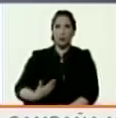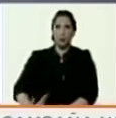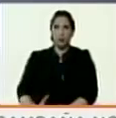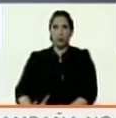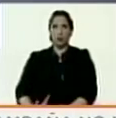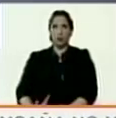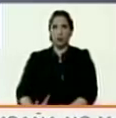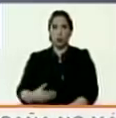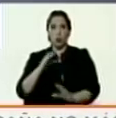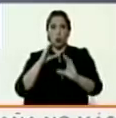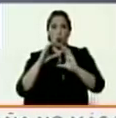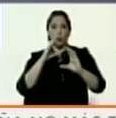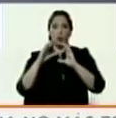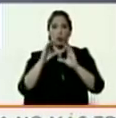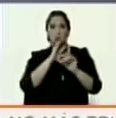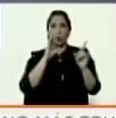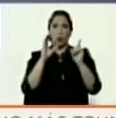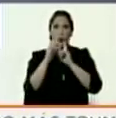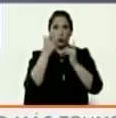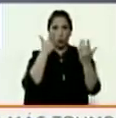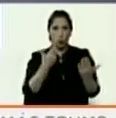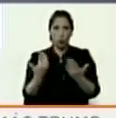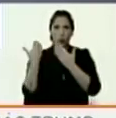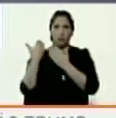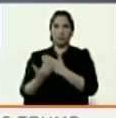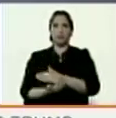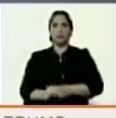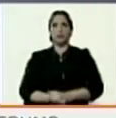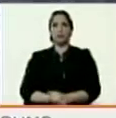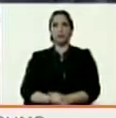de Comunicación y Cultura, Jorge Rodríguez. Adelante.